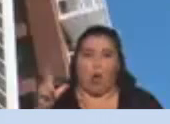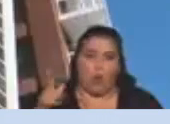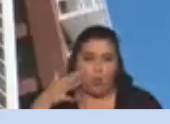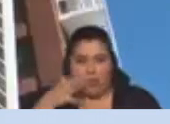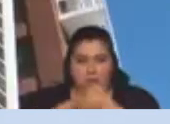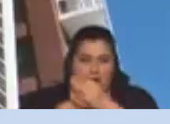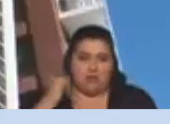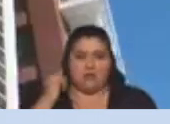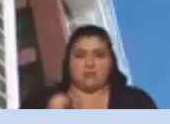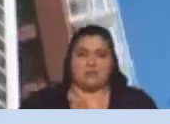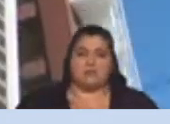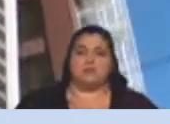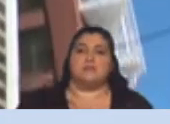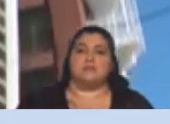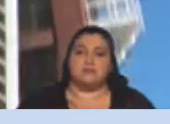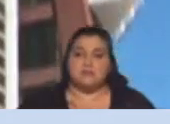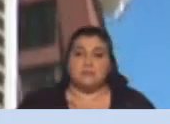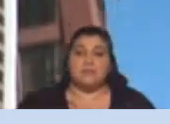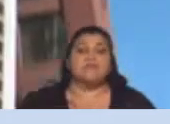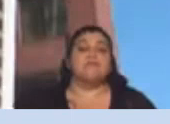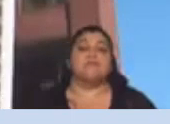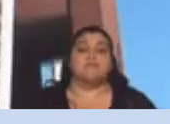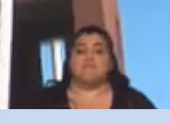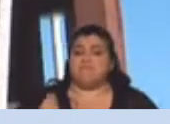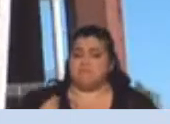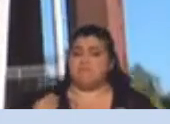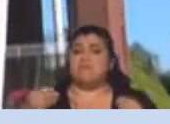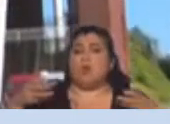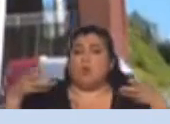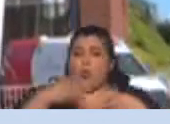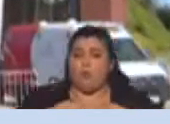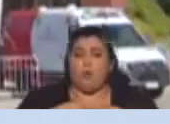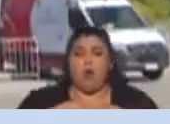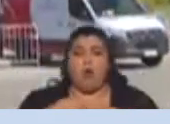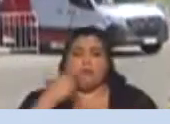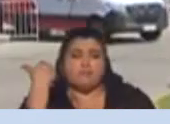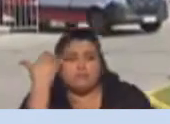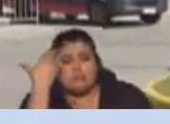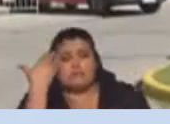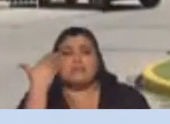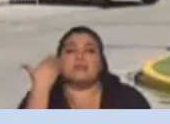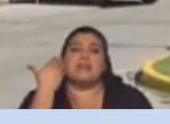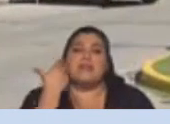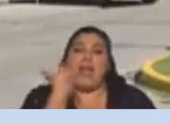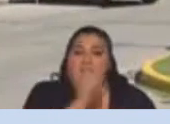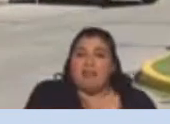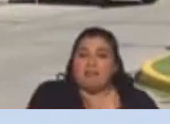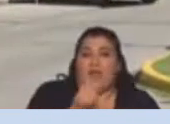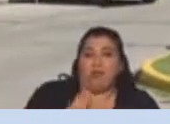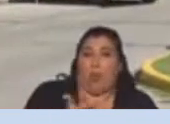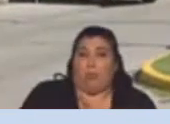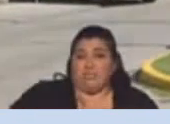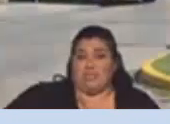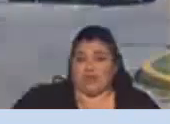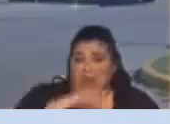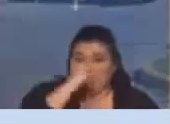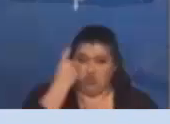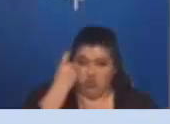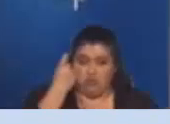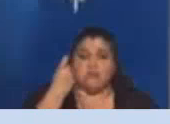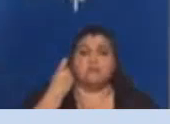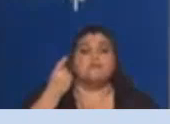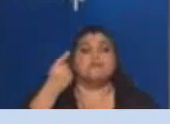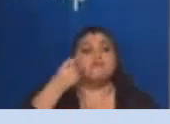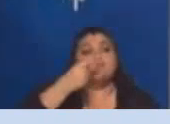detalles el segmento se denomina la visión de los candidatos a presente y fueron